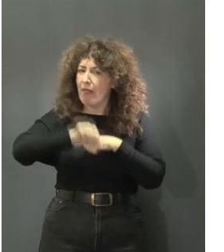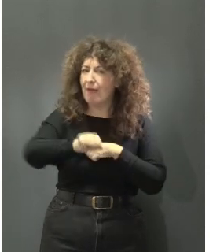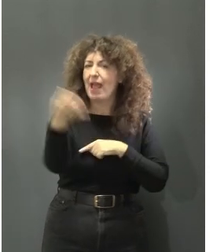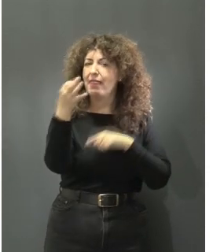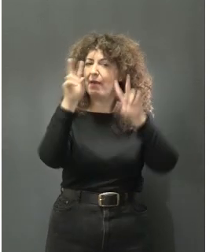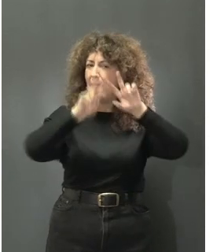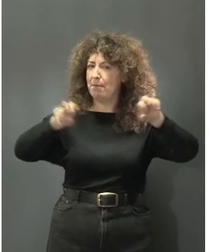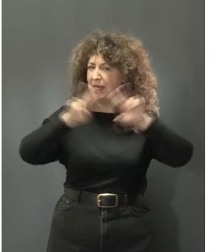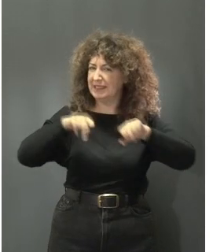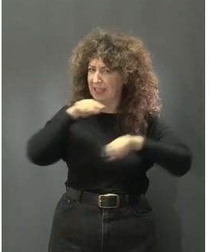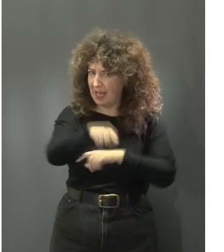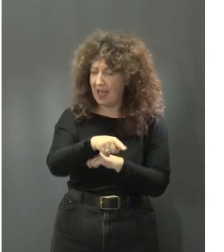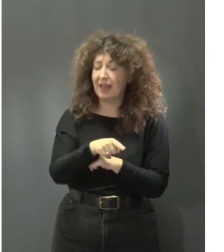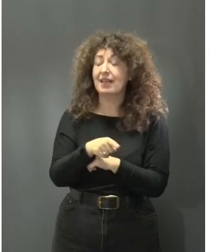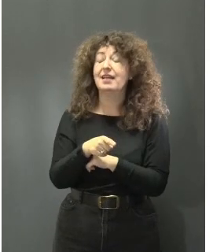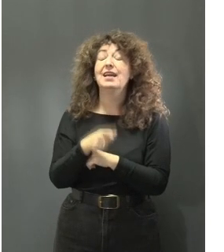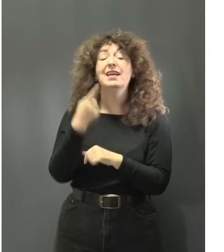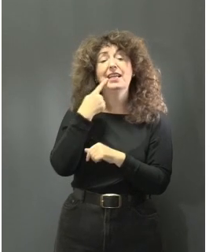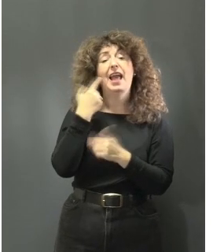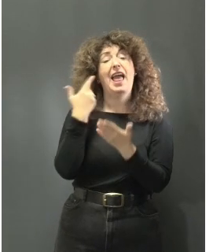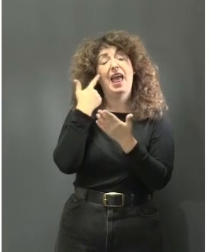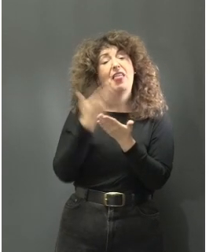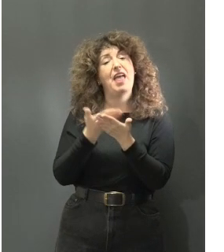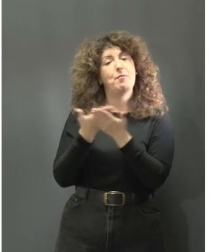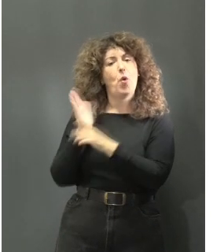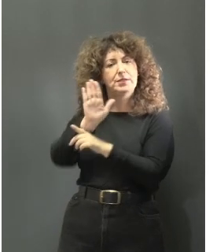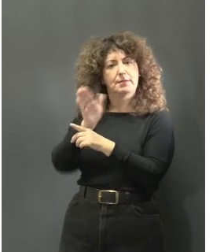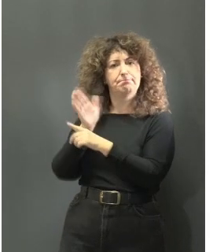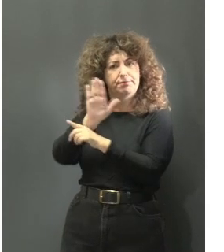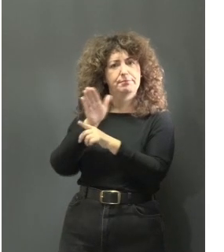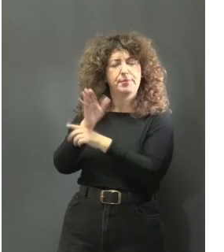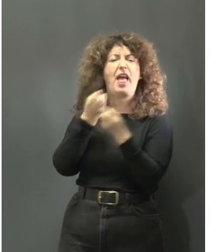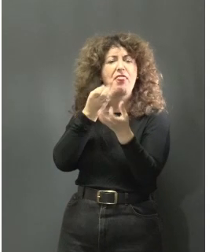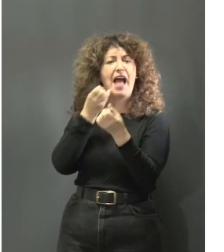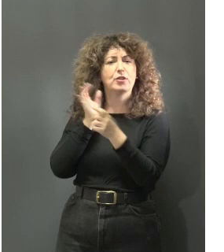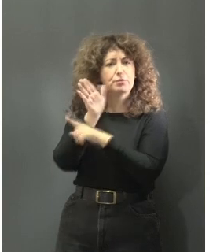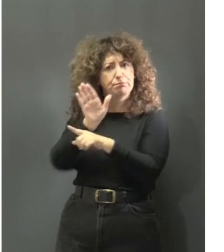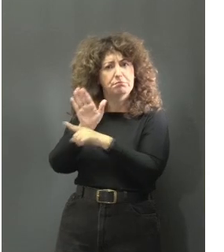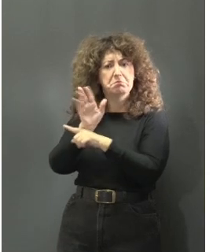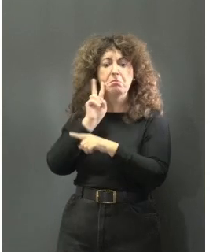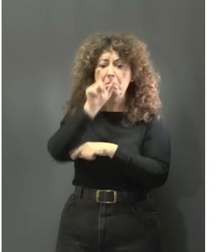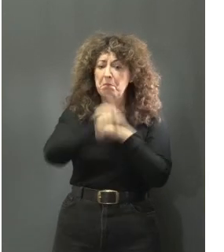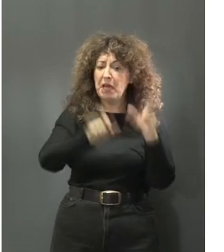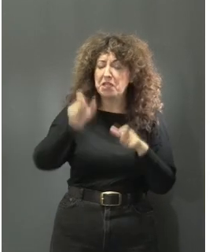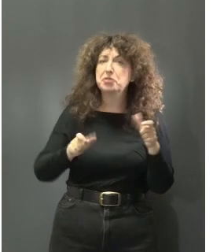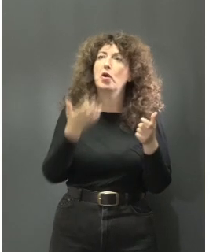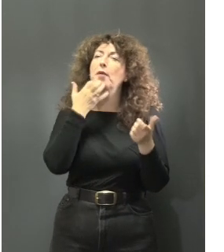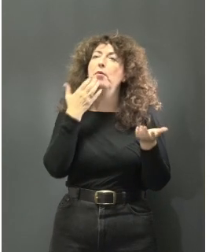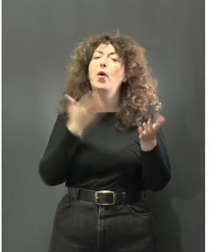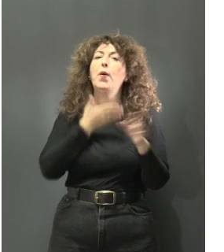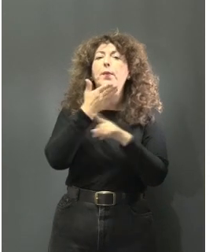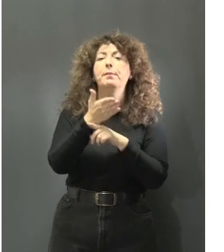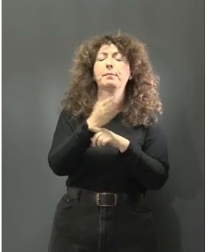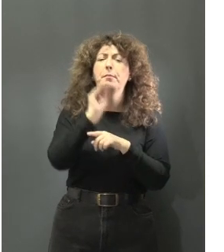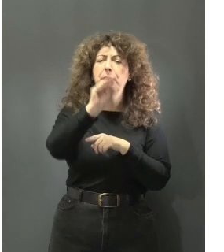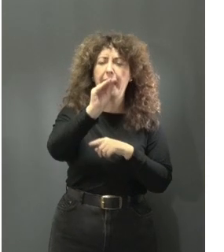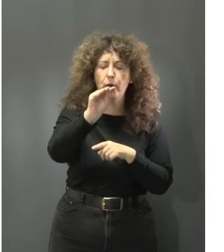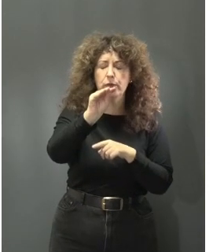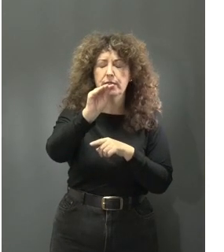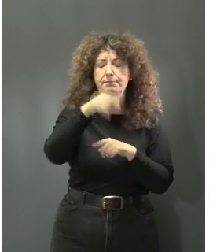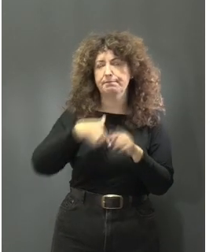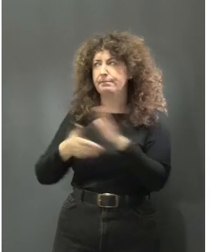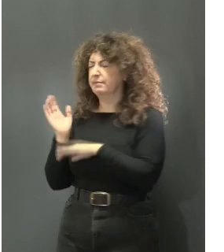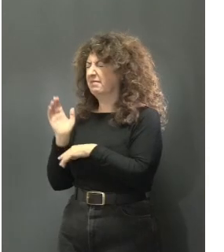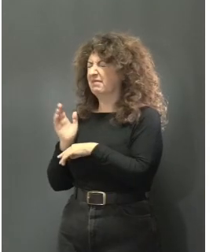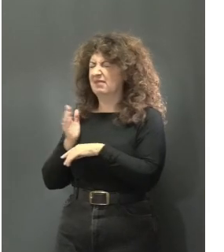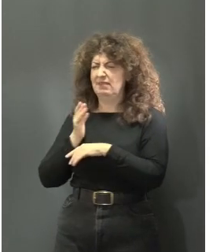y realmente pues poder demostrar con datos que efectivamente que una persona vaya 3 veces a preguntar lo mismo porque ni la